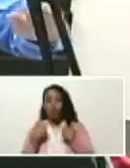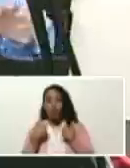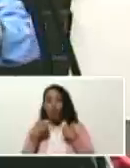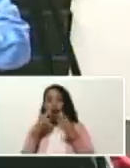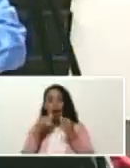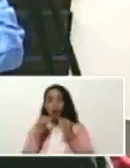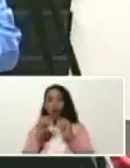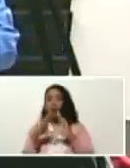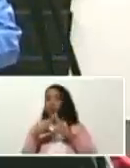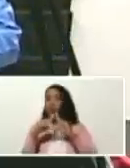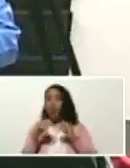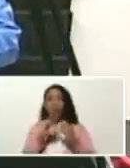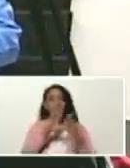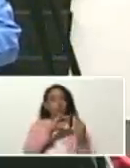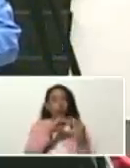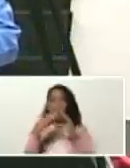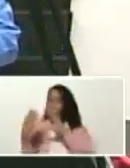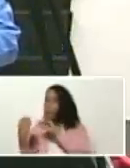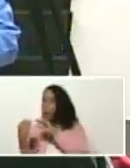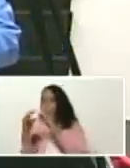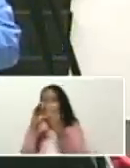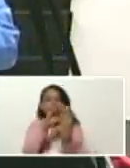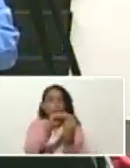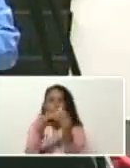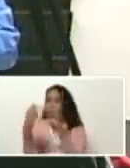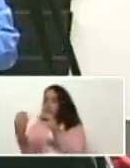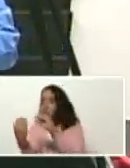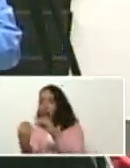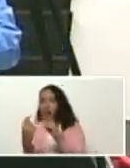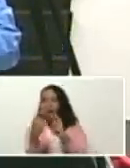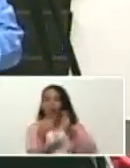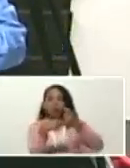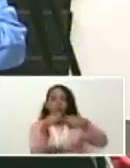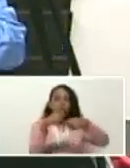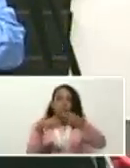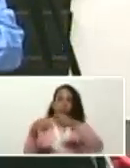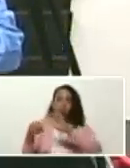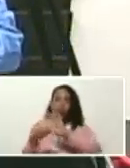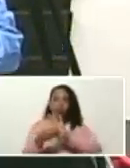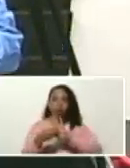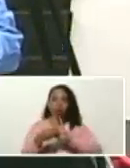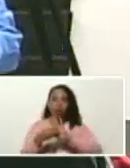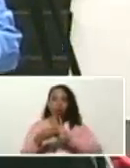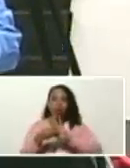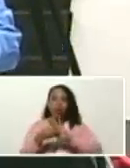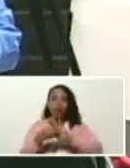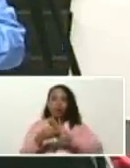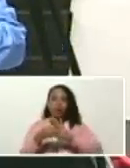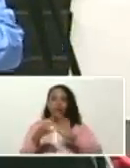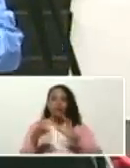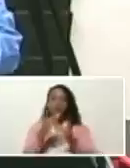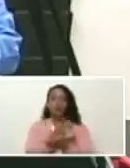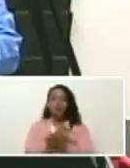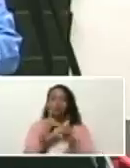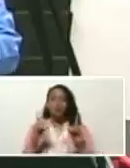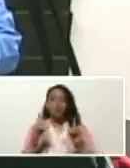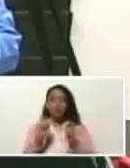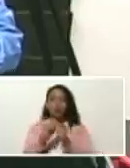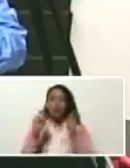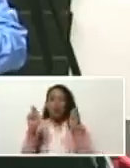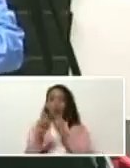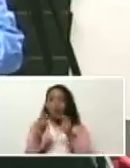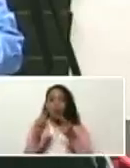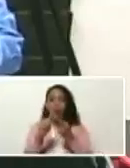Ahí está la mesa de diálogo y negociación establecida con acción democrática con cambiemos